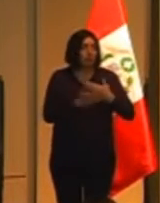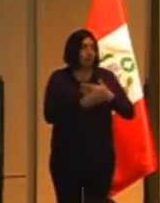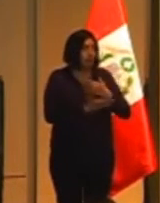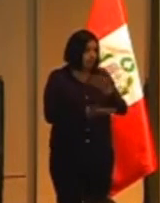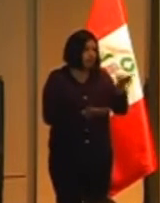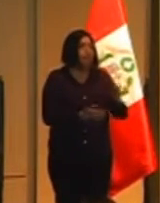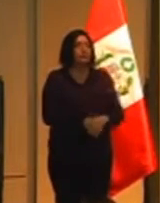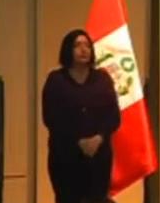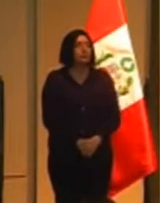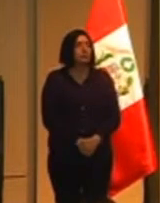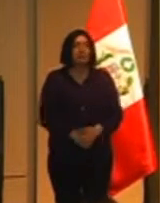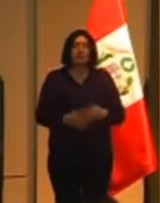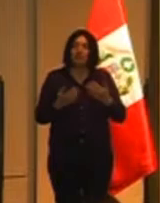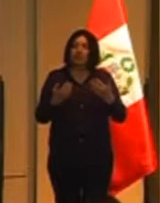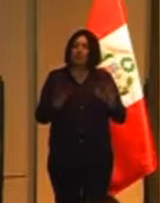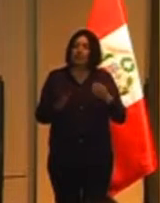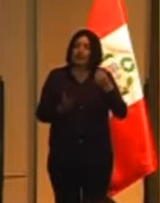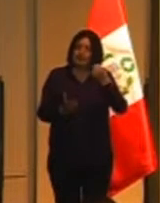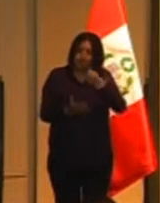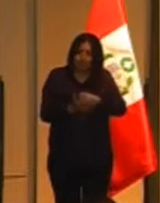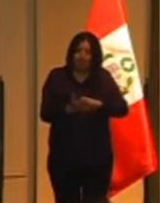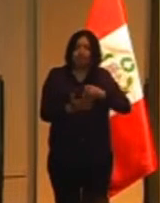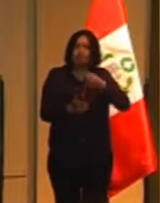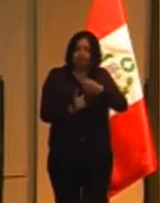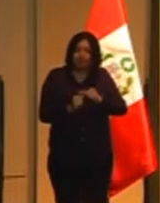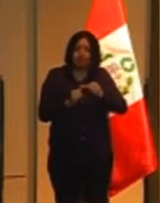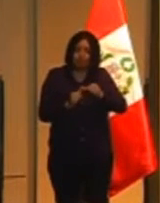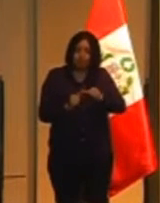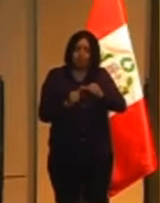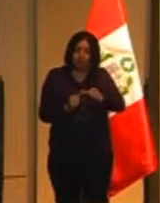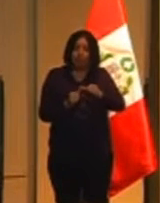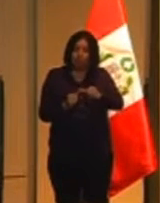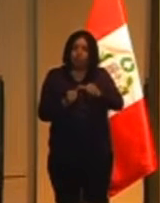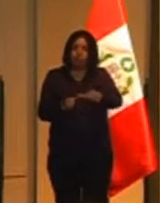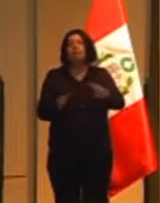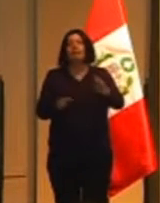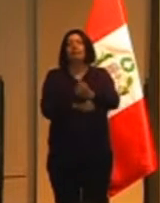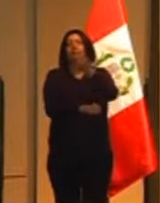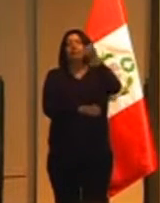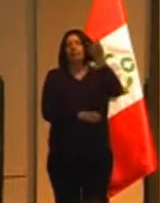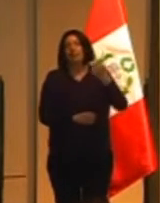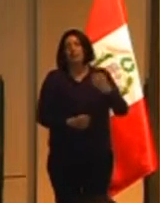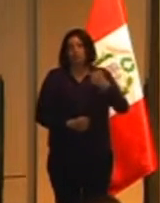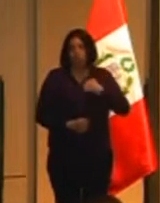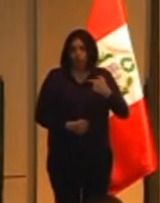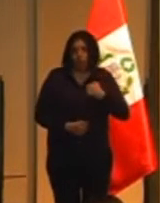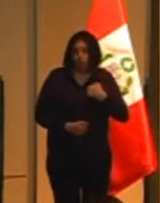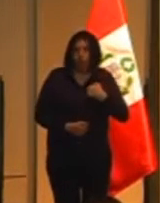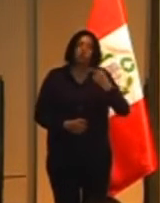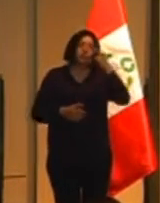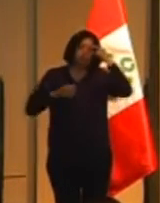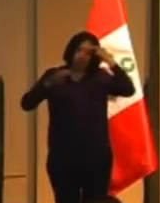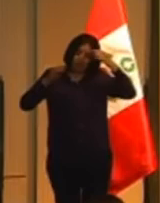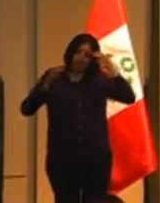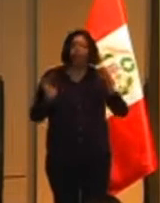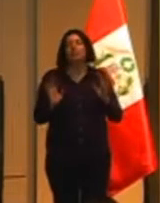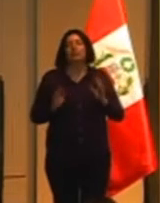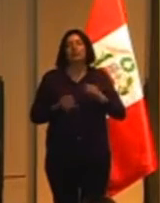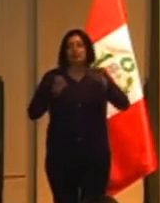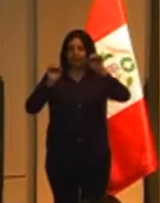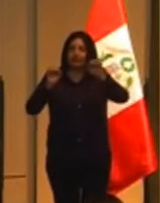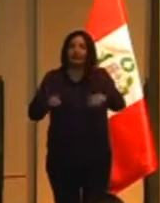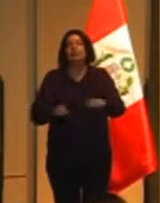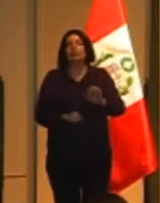amigos, que la persistencia trae frutos. Y yo soy un convencido de que hay